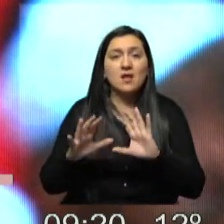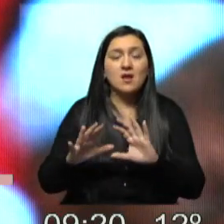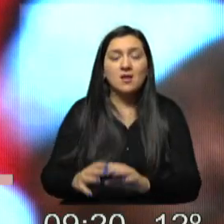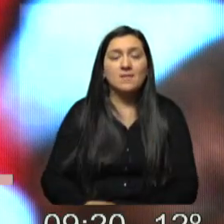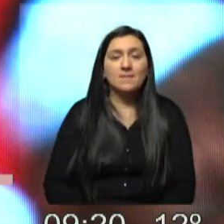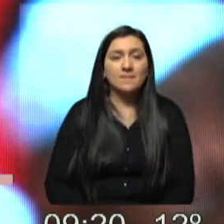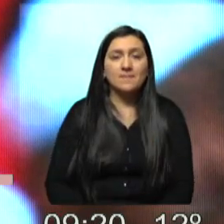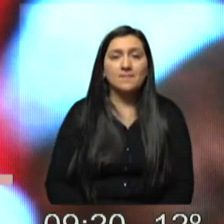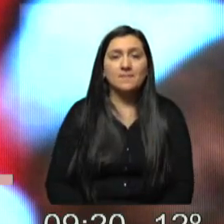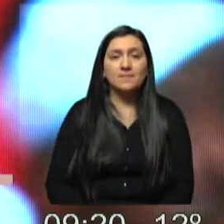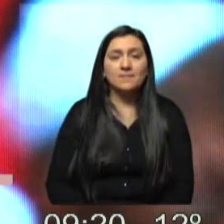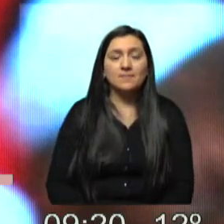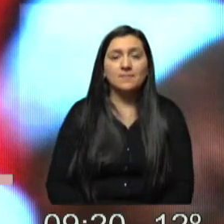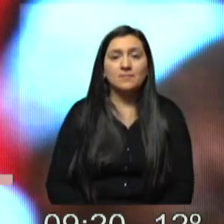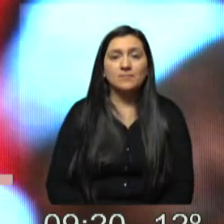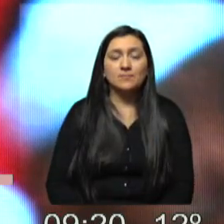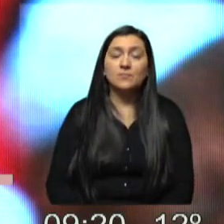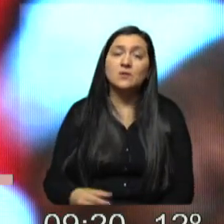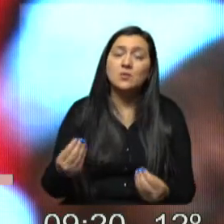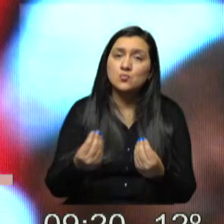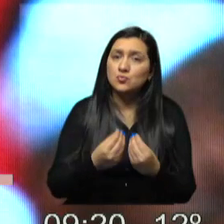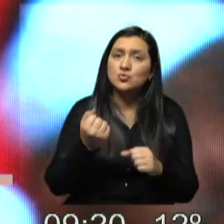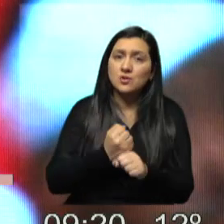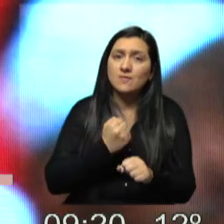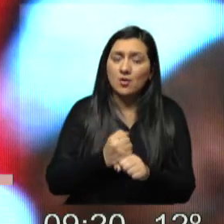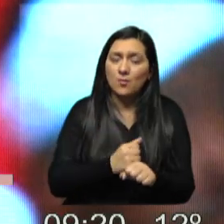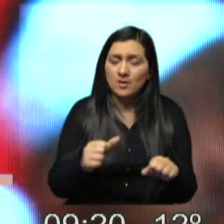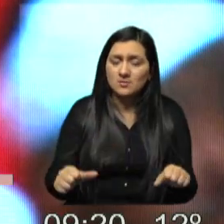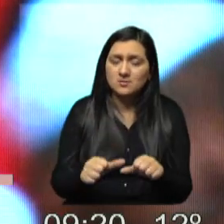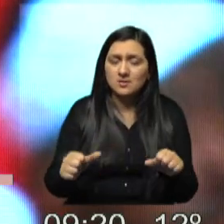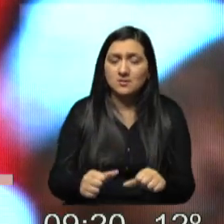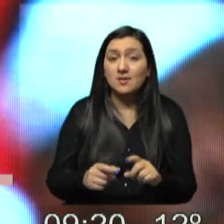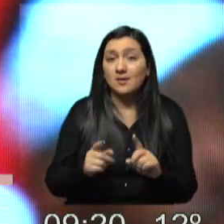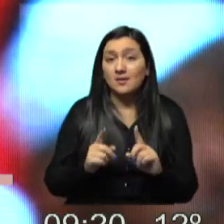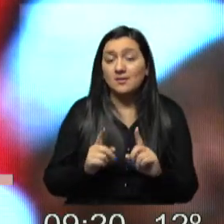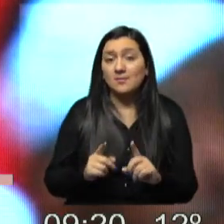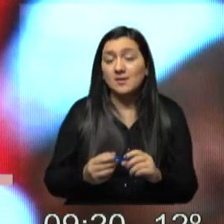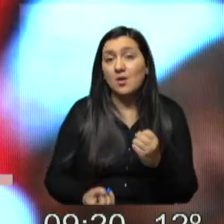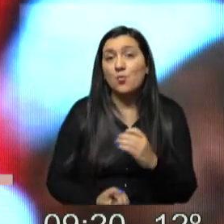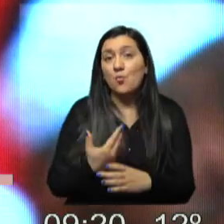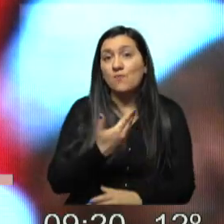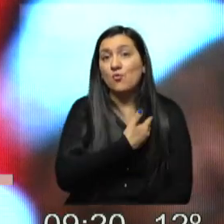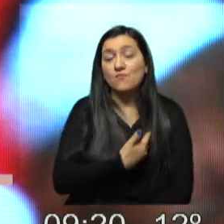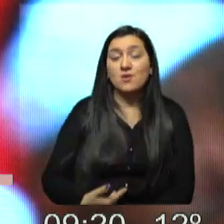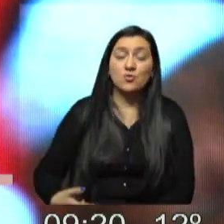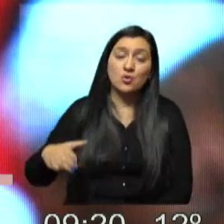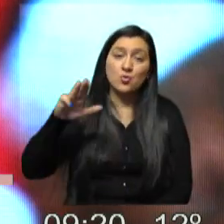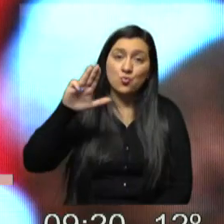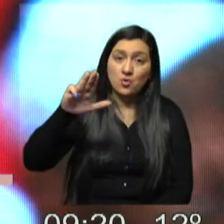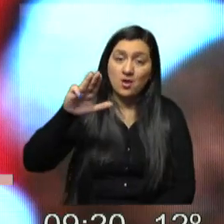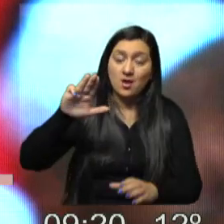emulación al trumpismo. Tiene mucha tarea para hacer. Pero además le ocurre al nuevo gobierno de Lula que el